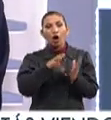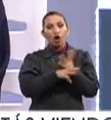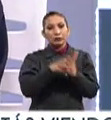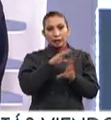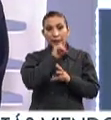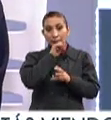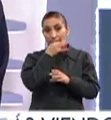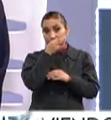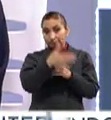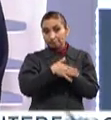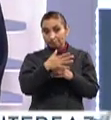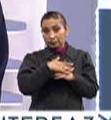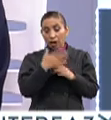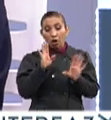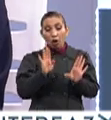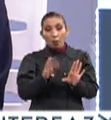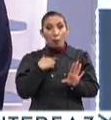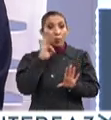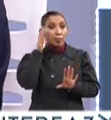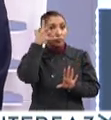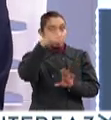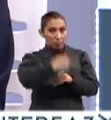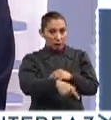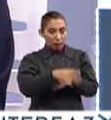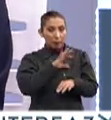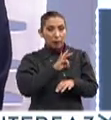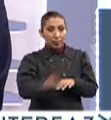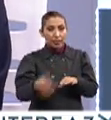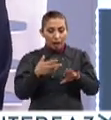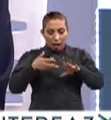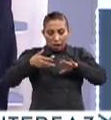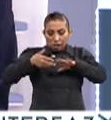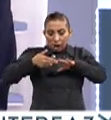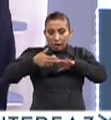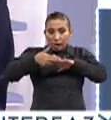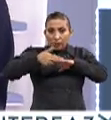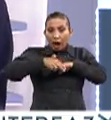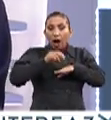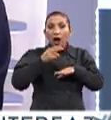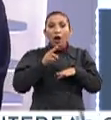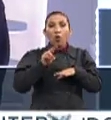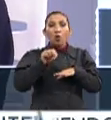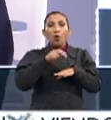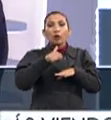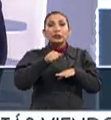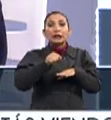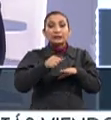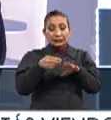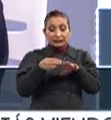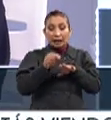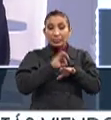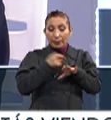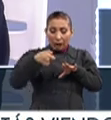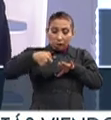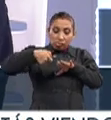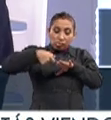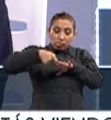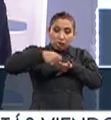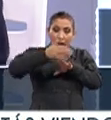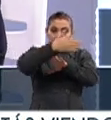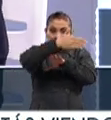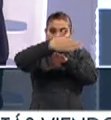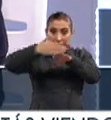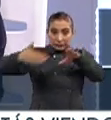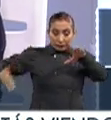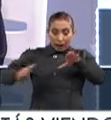importante que también nos lleva a tener lesiones es el corte correcto de uñas. Las uñas se deben cortar de manera